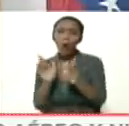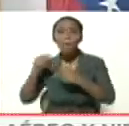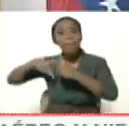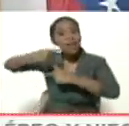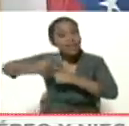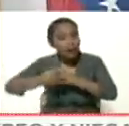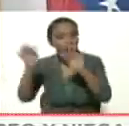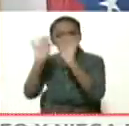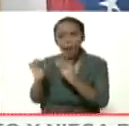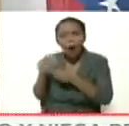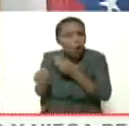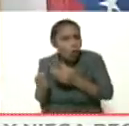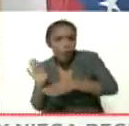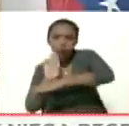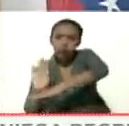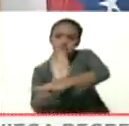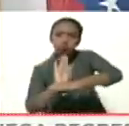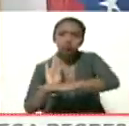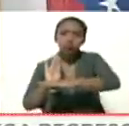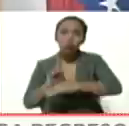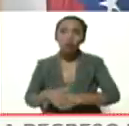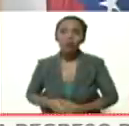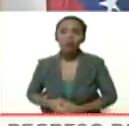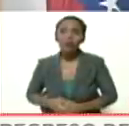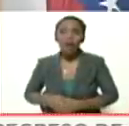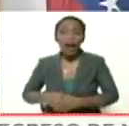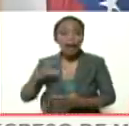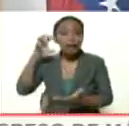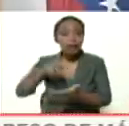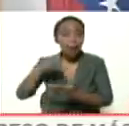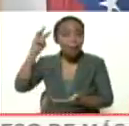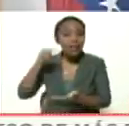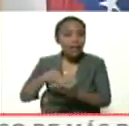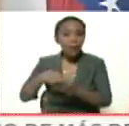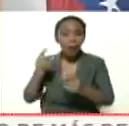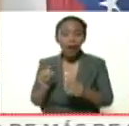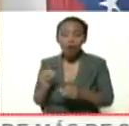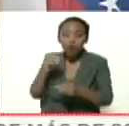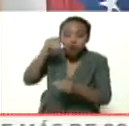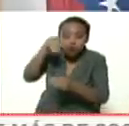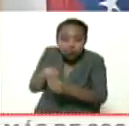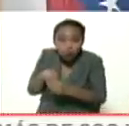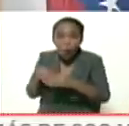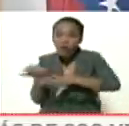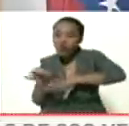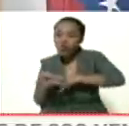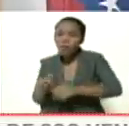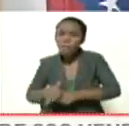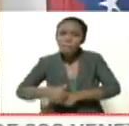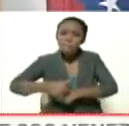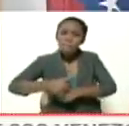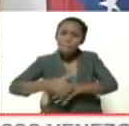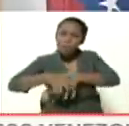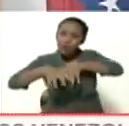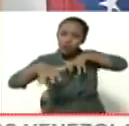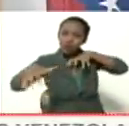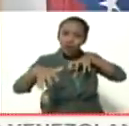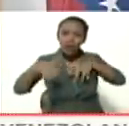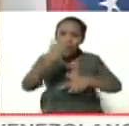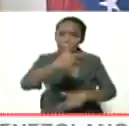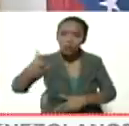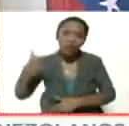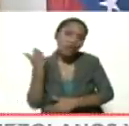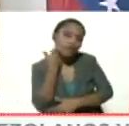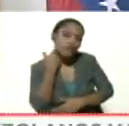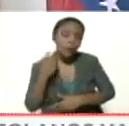las medidas para proteger el estado Miranda, para aislar los municipios que tienen mayor número de casos y para